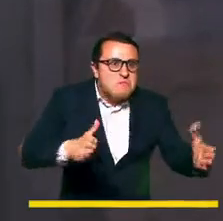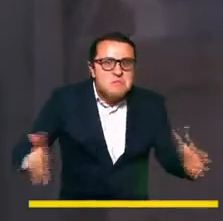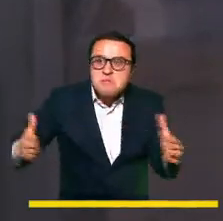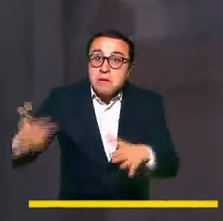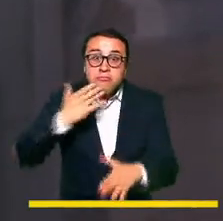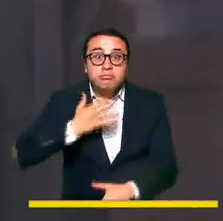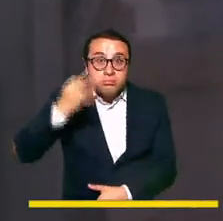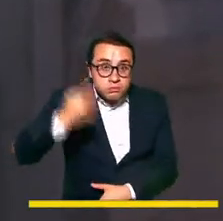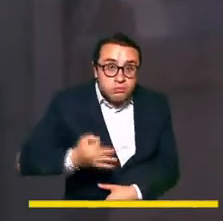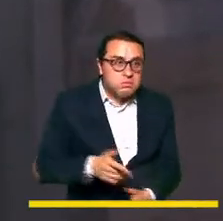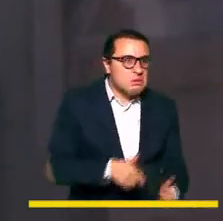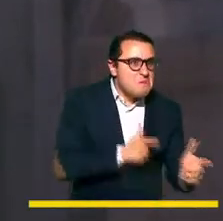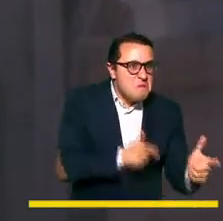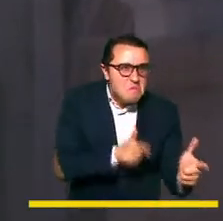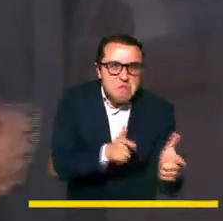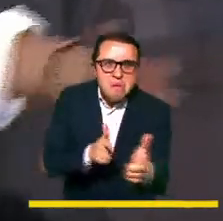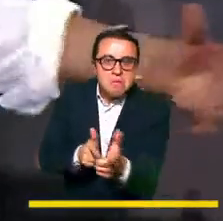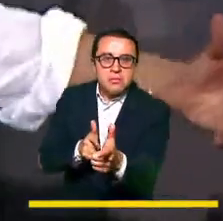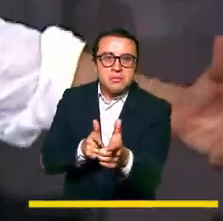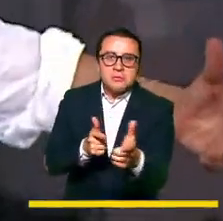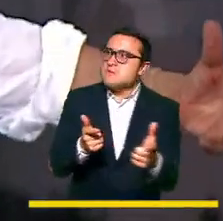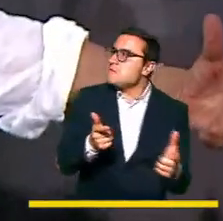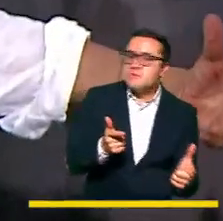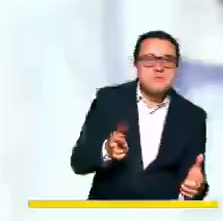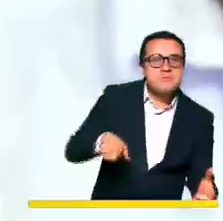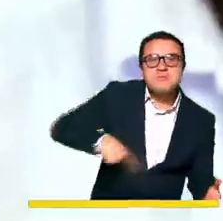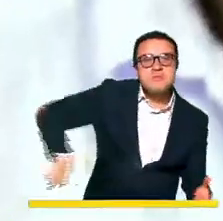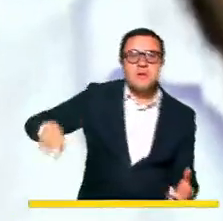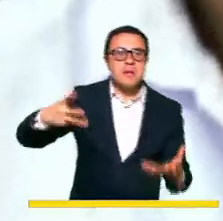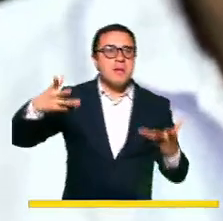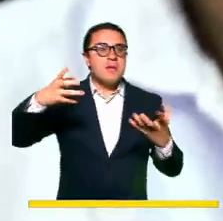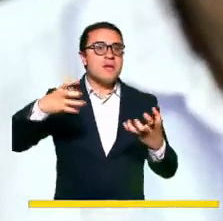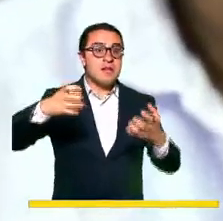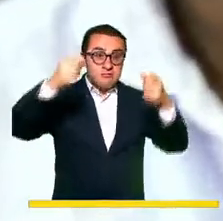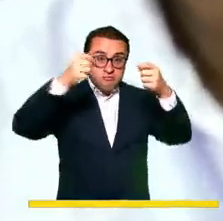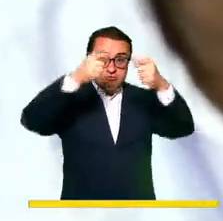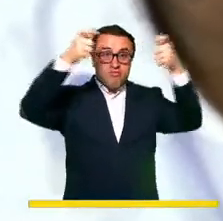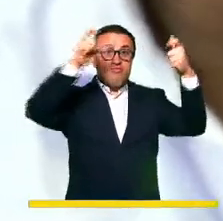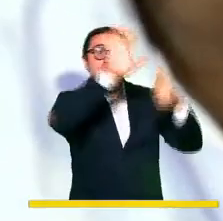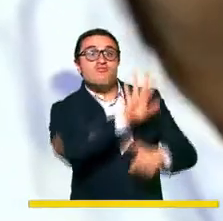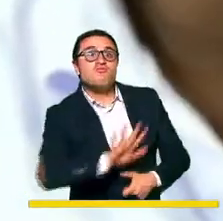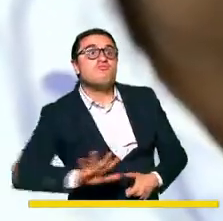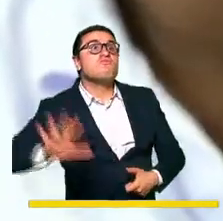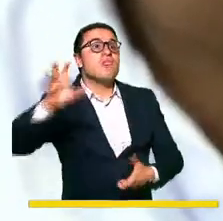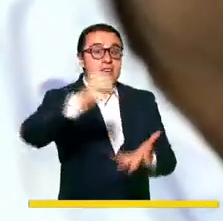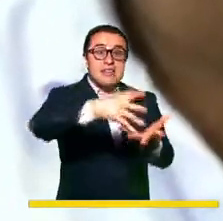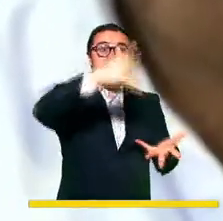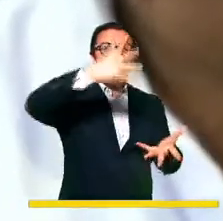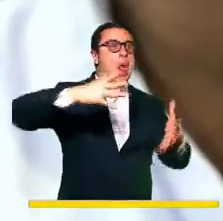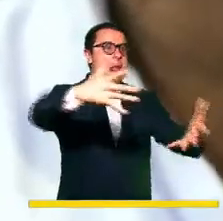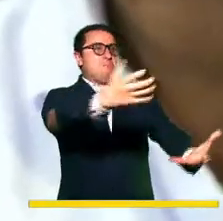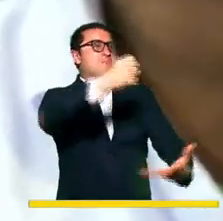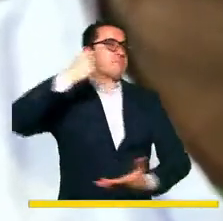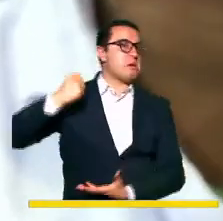real, para coger las riquezas del territorio y apropiárselos ellos y echárselo al